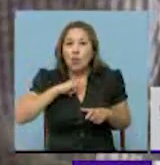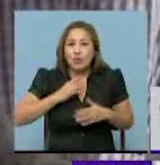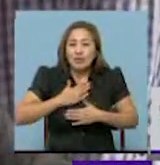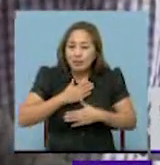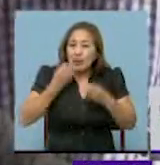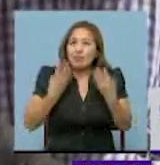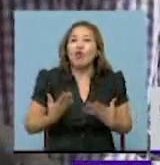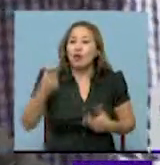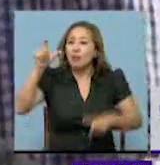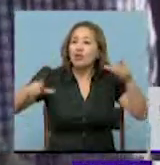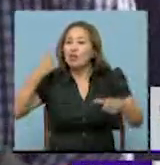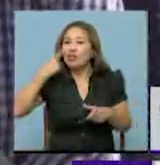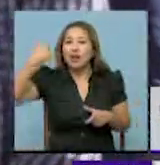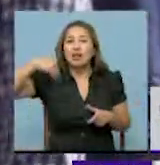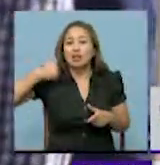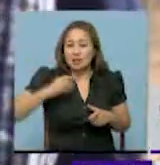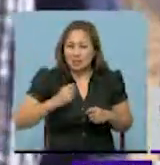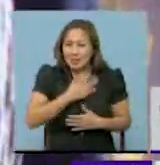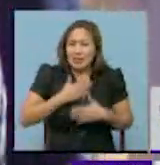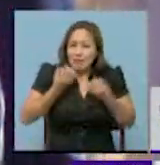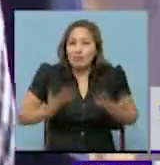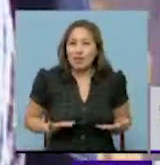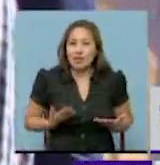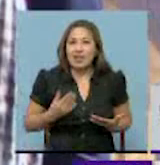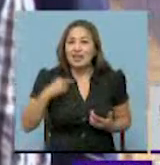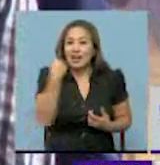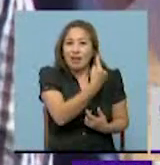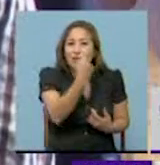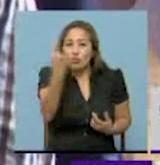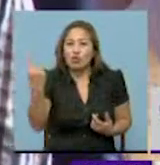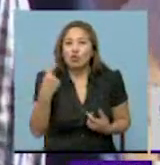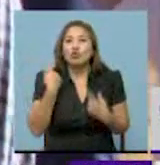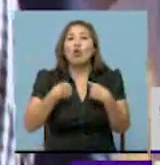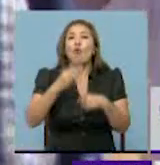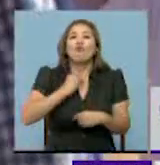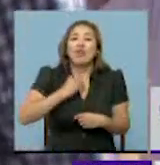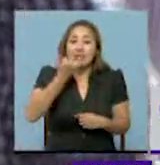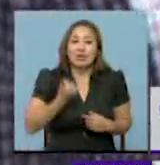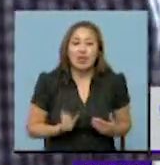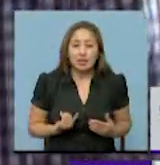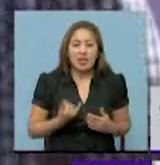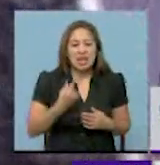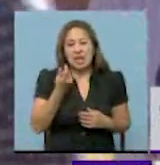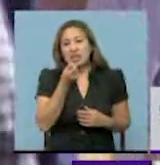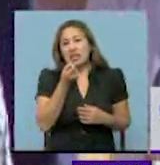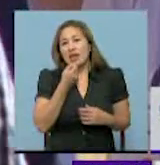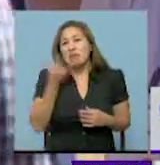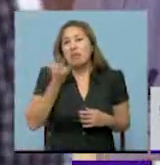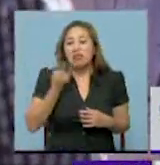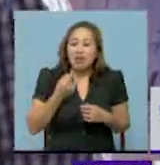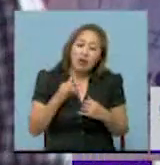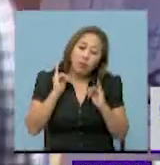cada argentino, de que cada uno de nosotros se tenga fe, que es mentira que nos tenemos